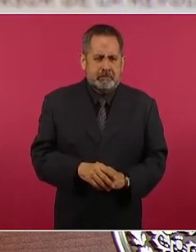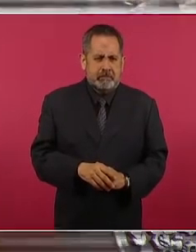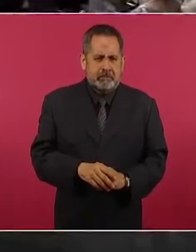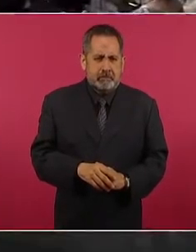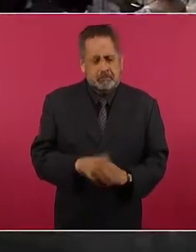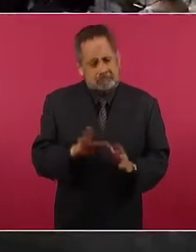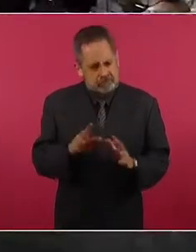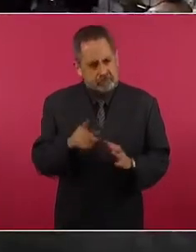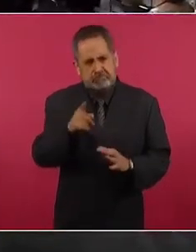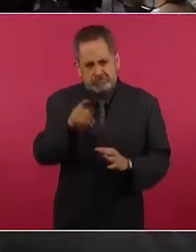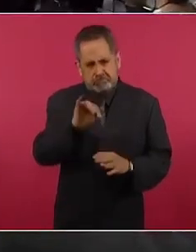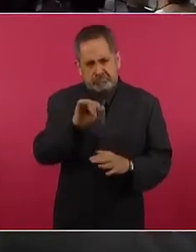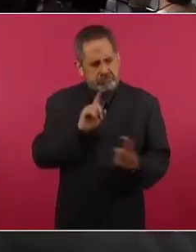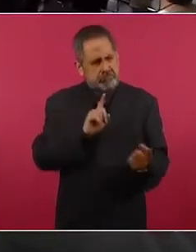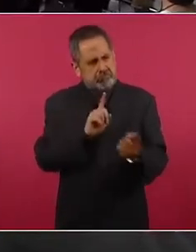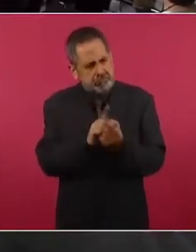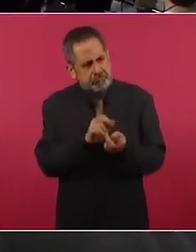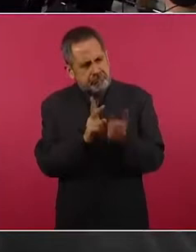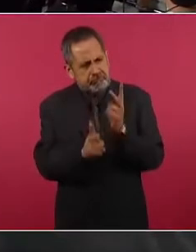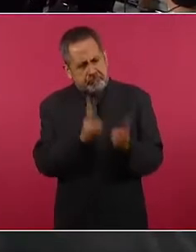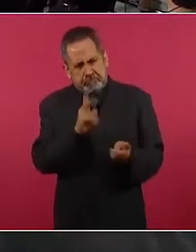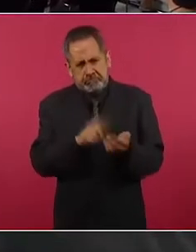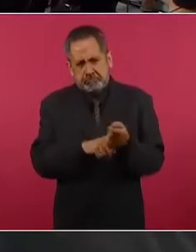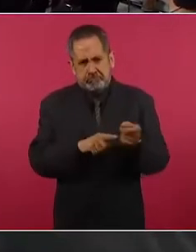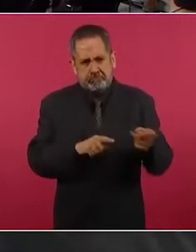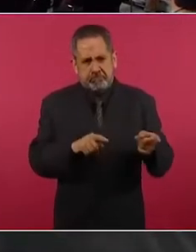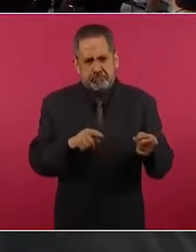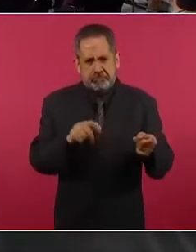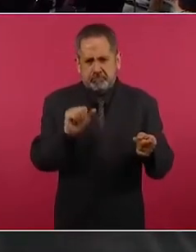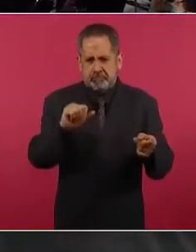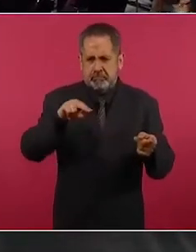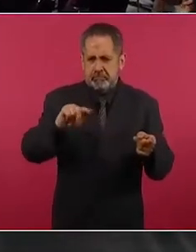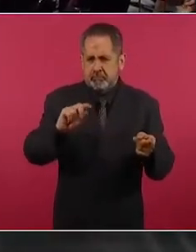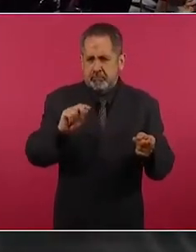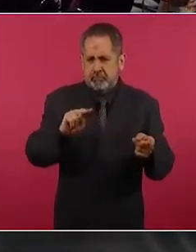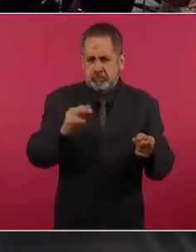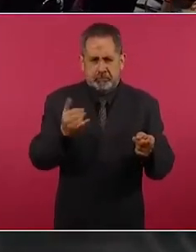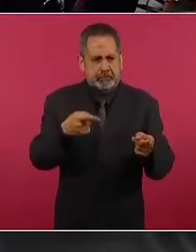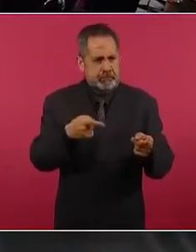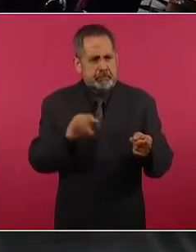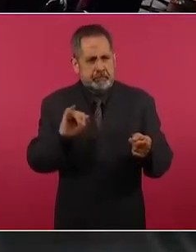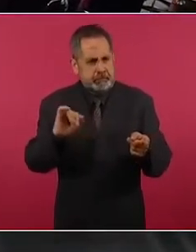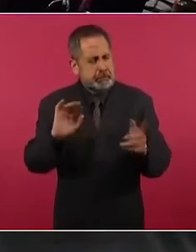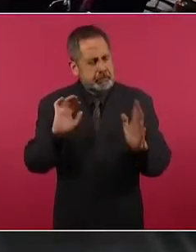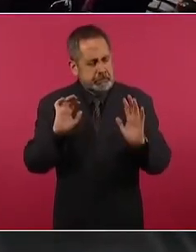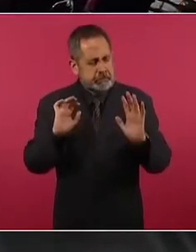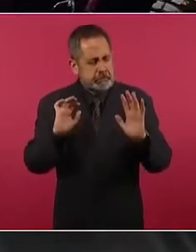Ah, sí, lo vamos a recibir. Es este. ¿Mande?